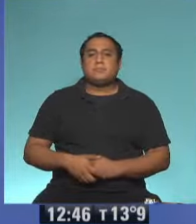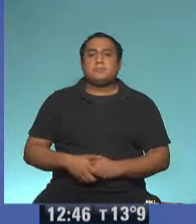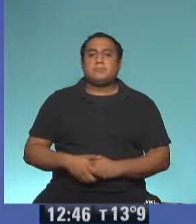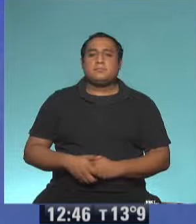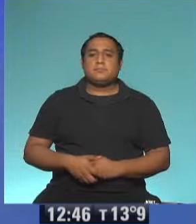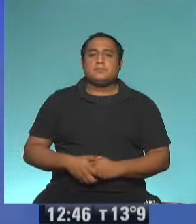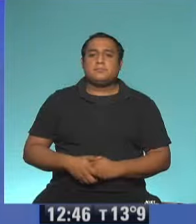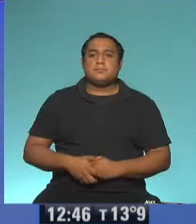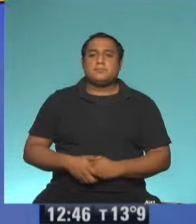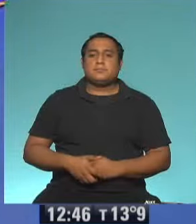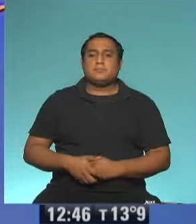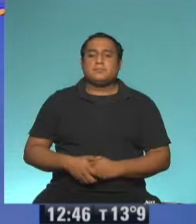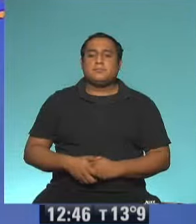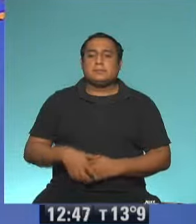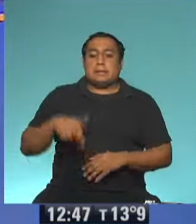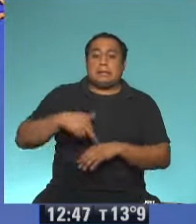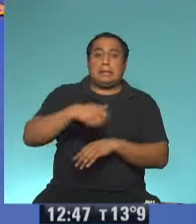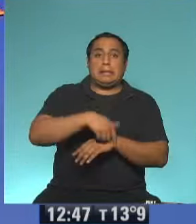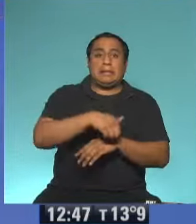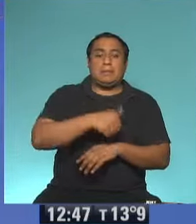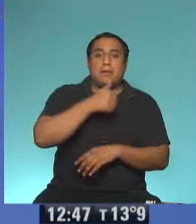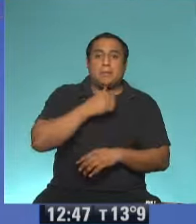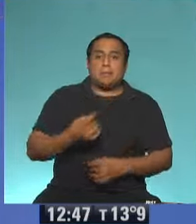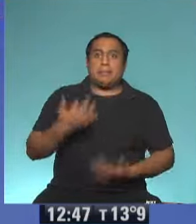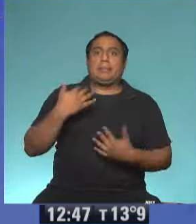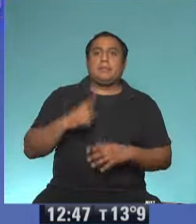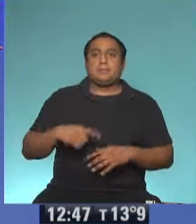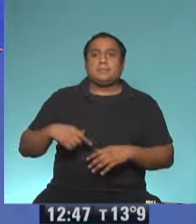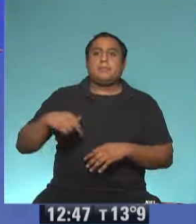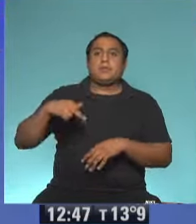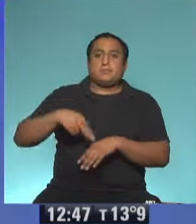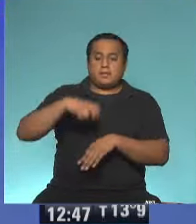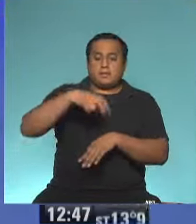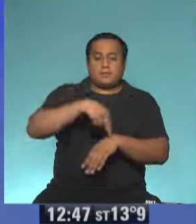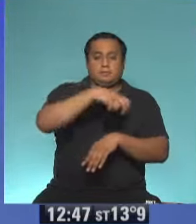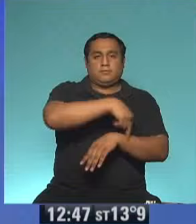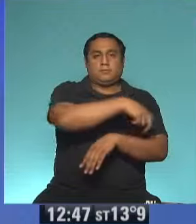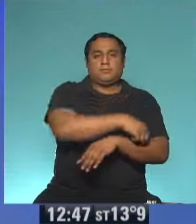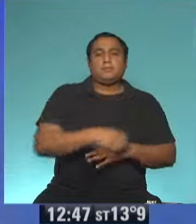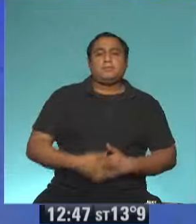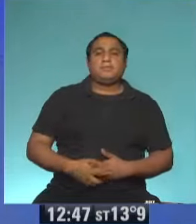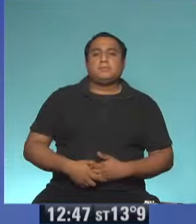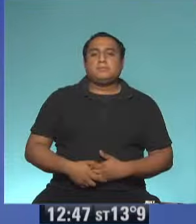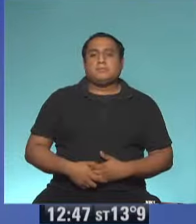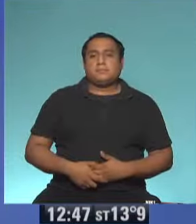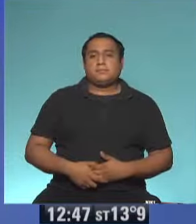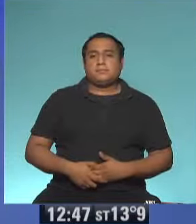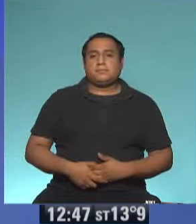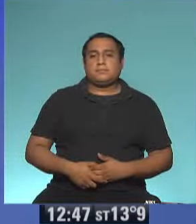taca, taca. Ay, que me mojo. Volvés, Caro, ¿eh? Volvés a la carrera, salto con dos pies. En casa repetimos esto, ¿se animan a